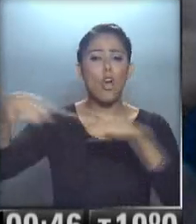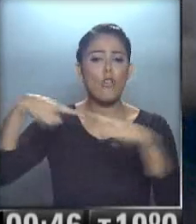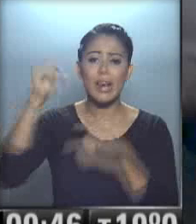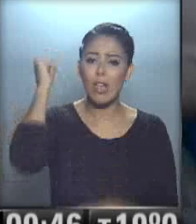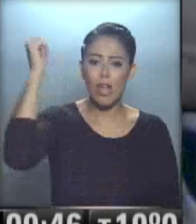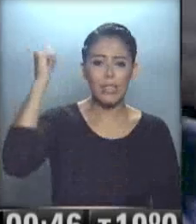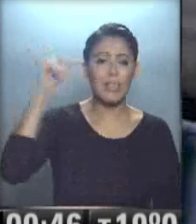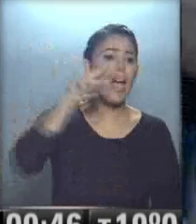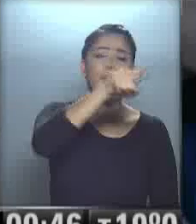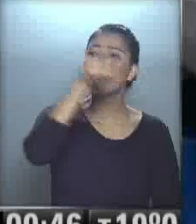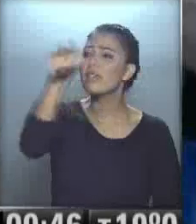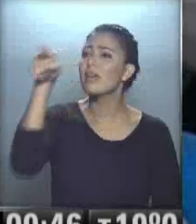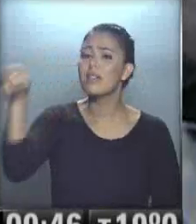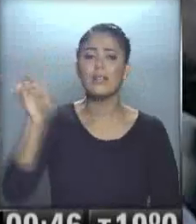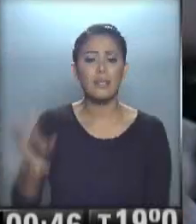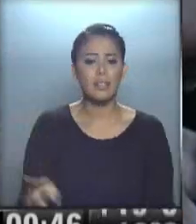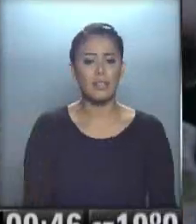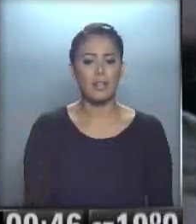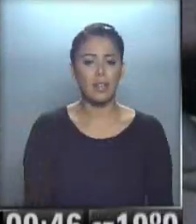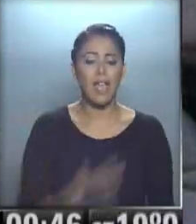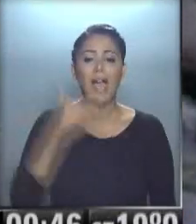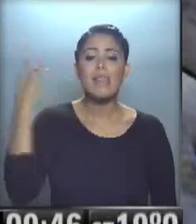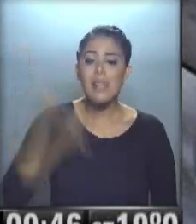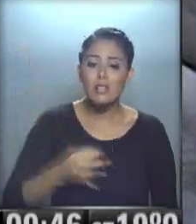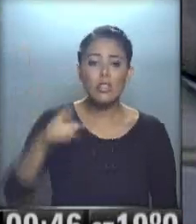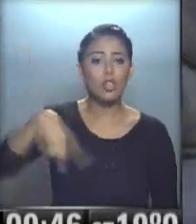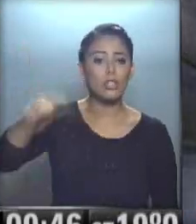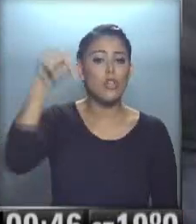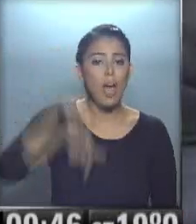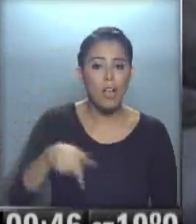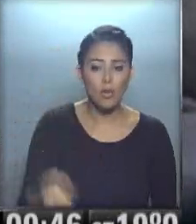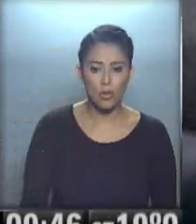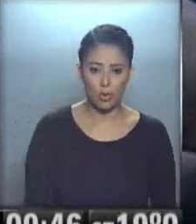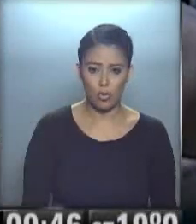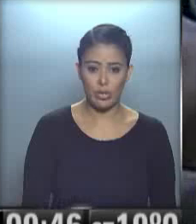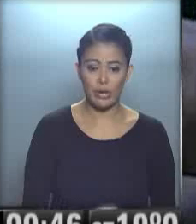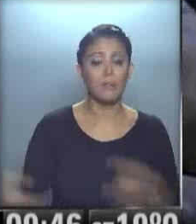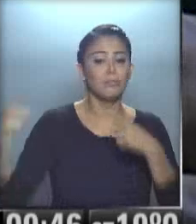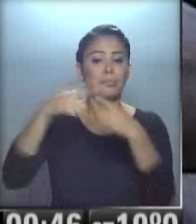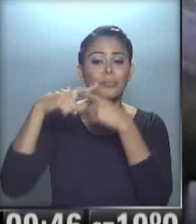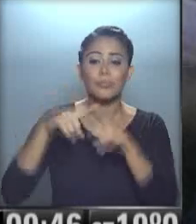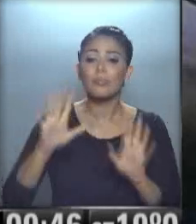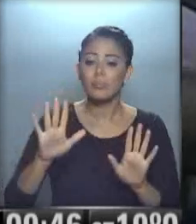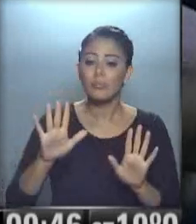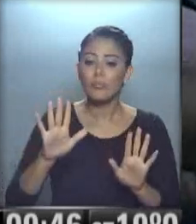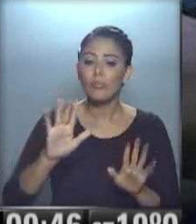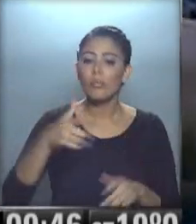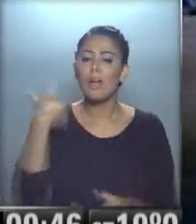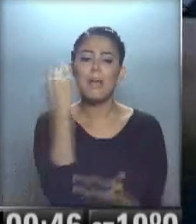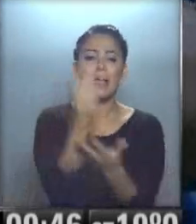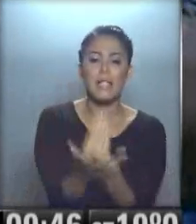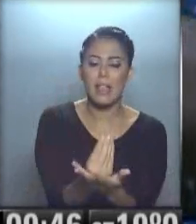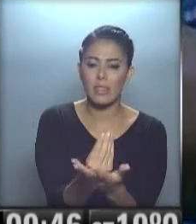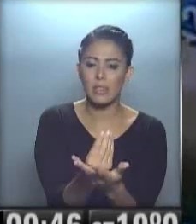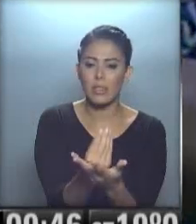atrás, están ahí, están acá, y la decisión que están tomando en este momento, la están tomando sin ningún